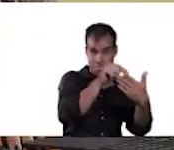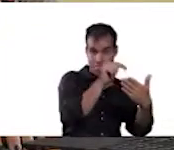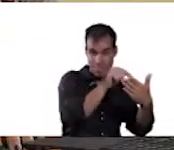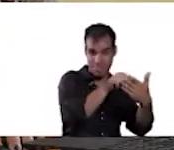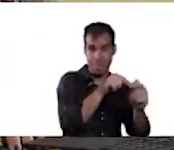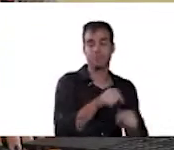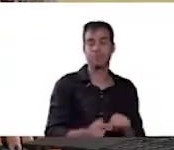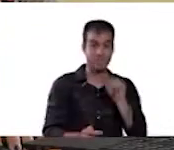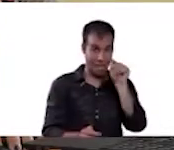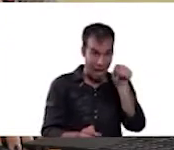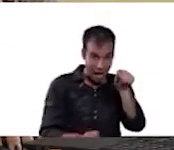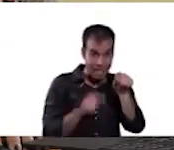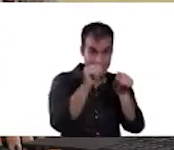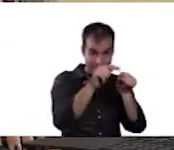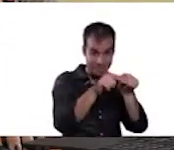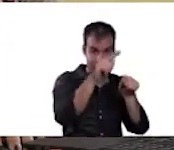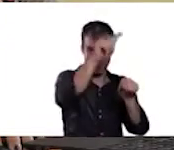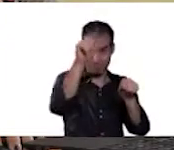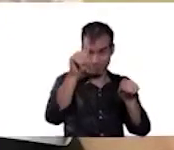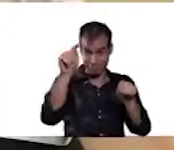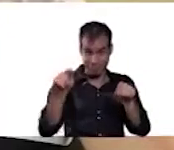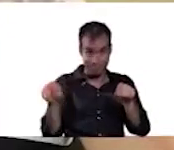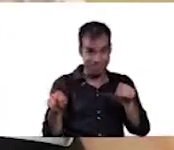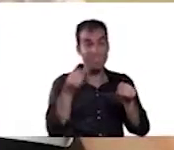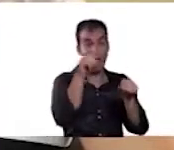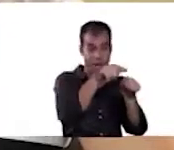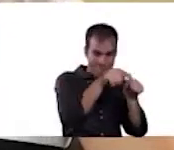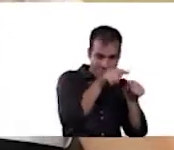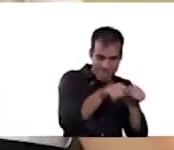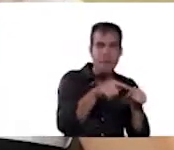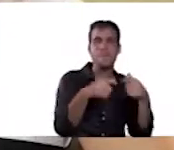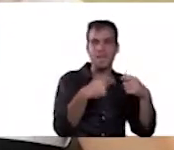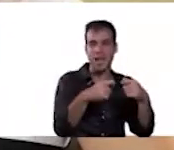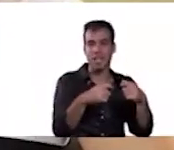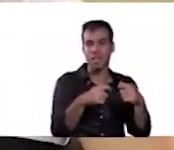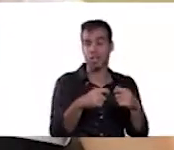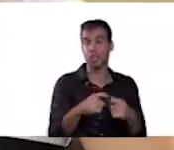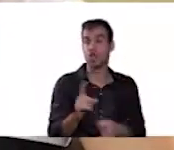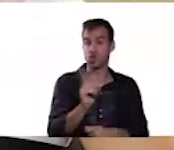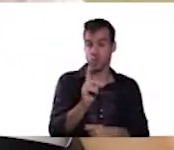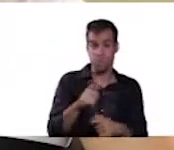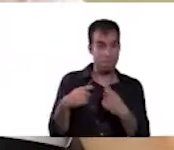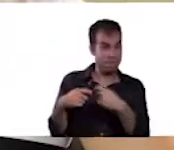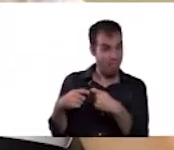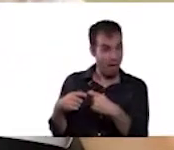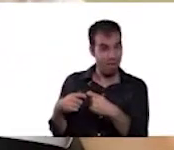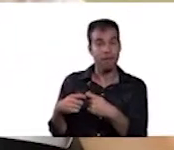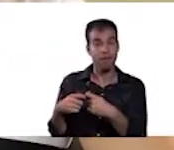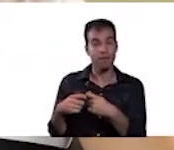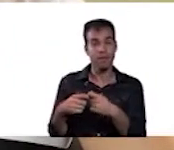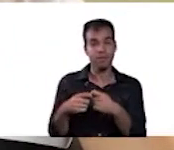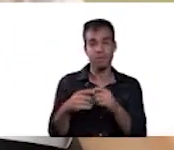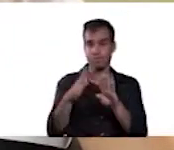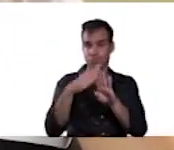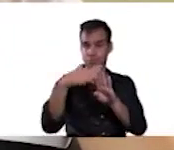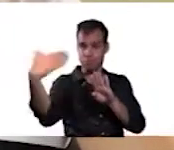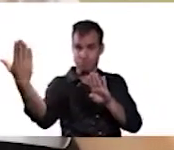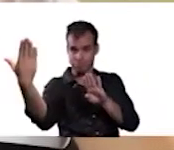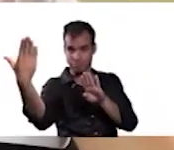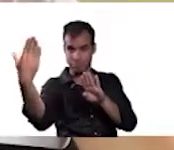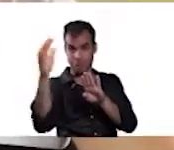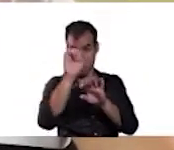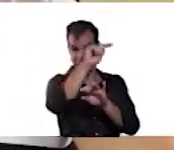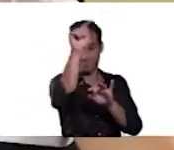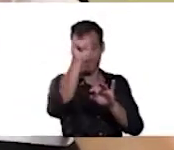quebrada, con excepción del hidrógeno. Y los no metales se encuentran en la parte derecha de la línea